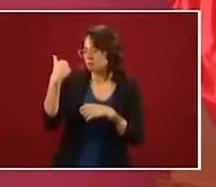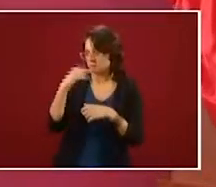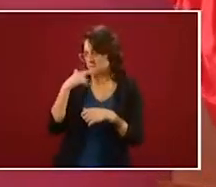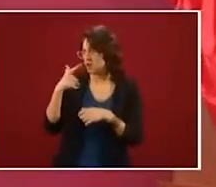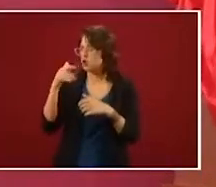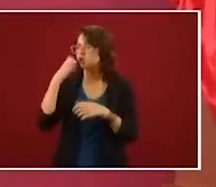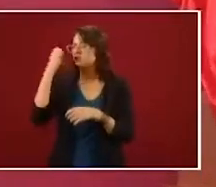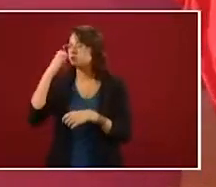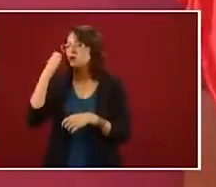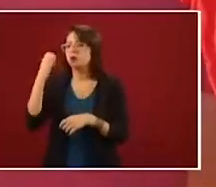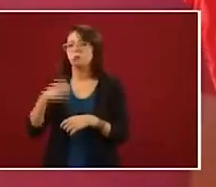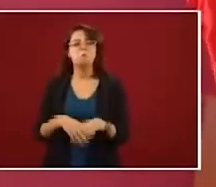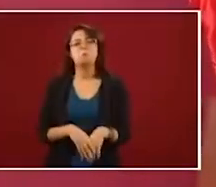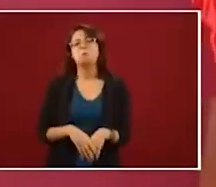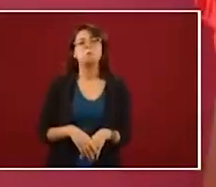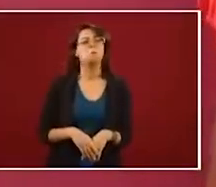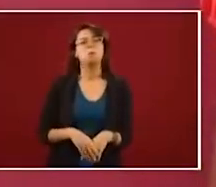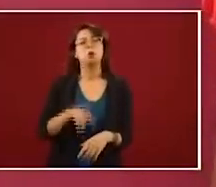y que